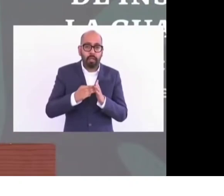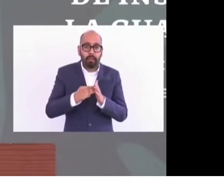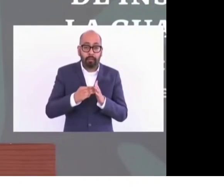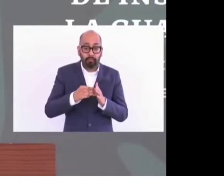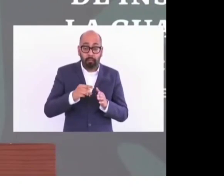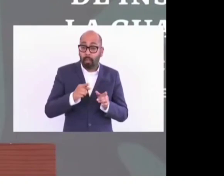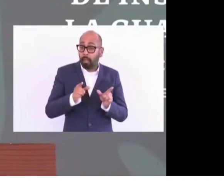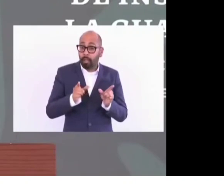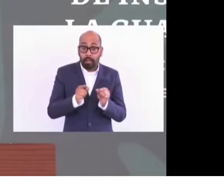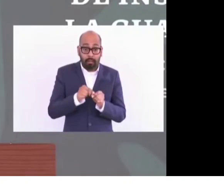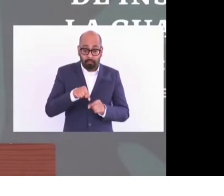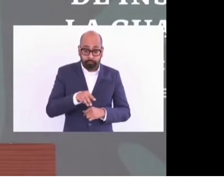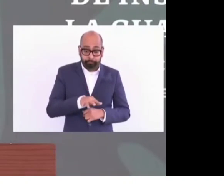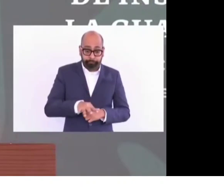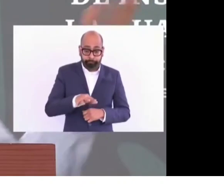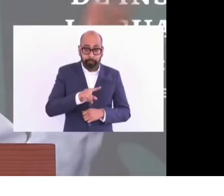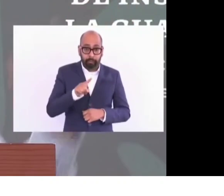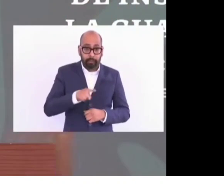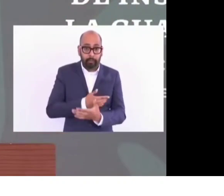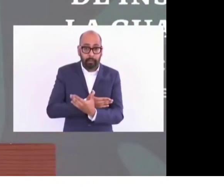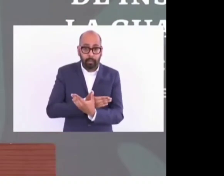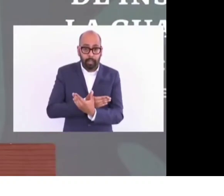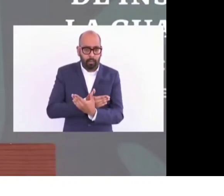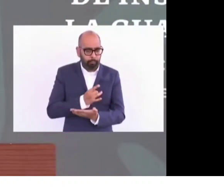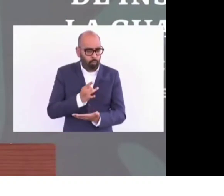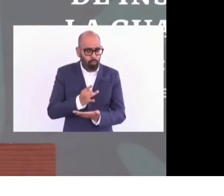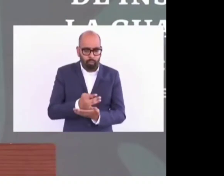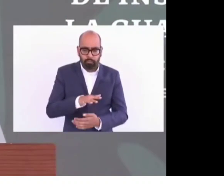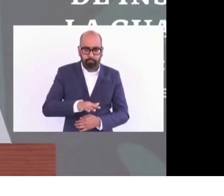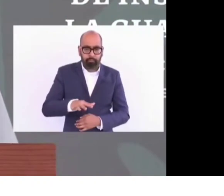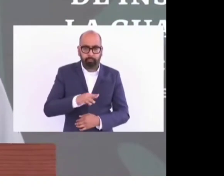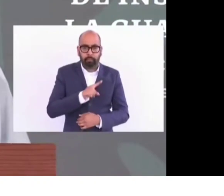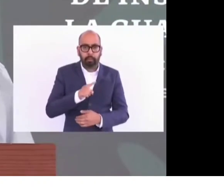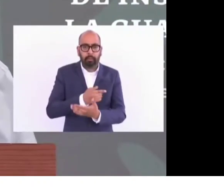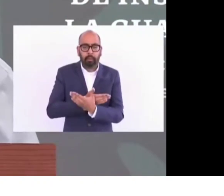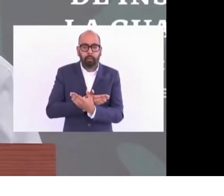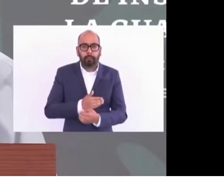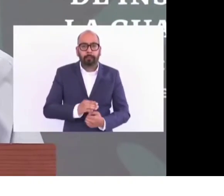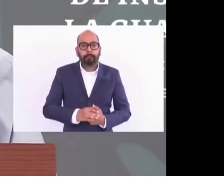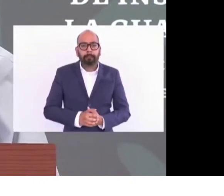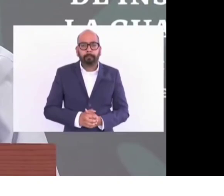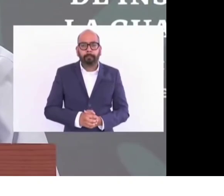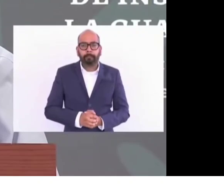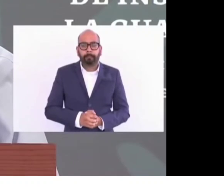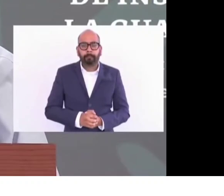Zitácuaro. Y a ver, vamos a